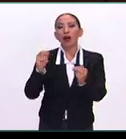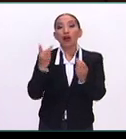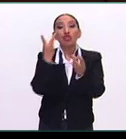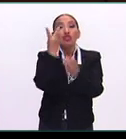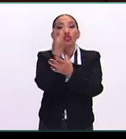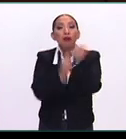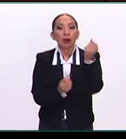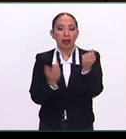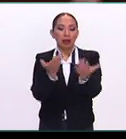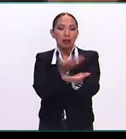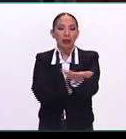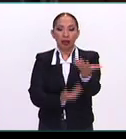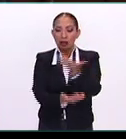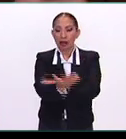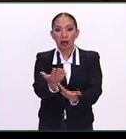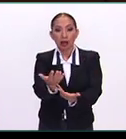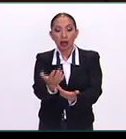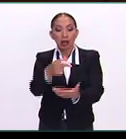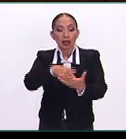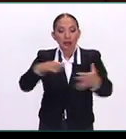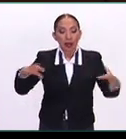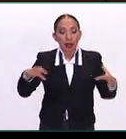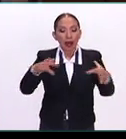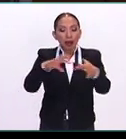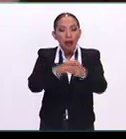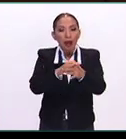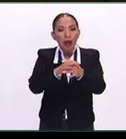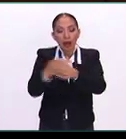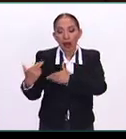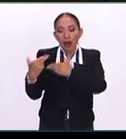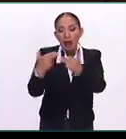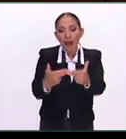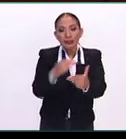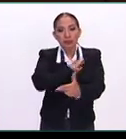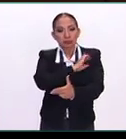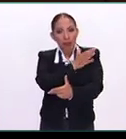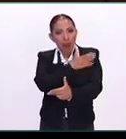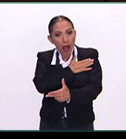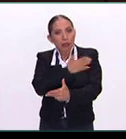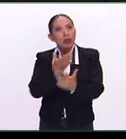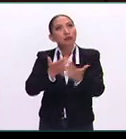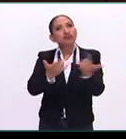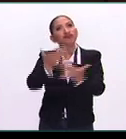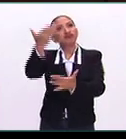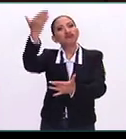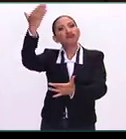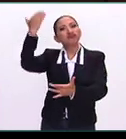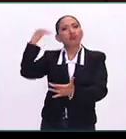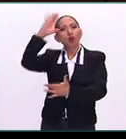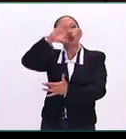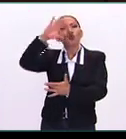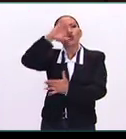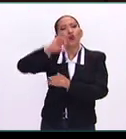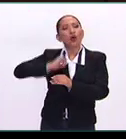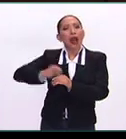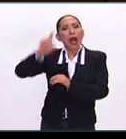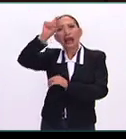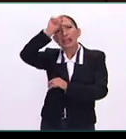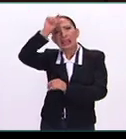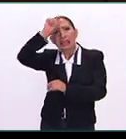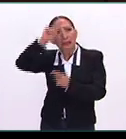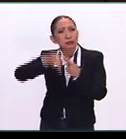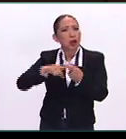2 brazos. Este me une al legado mediterráneo desde la cultura más remota,